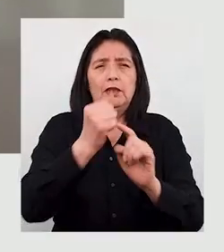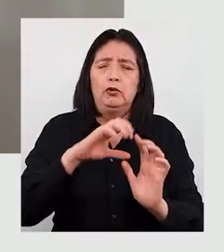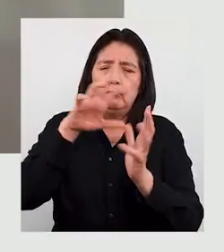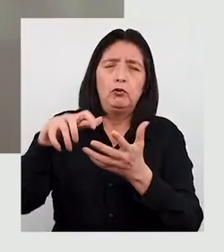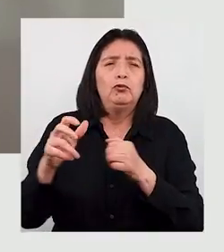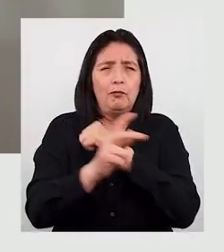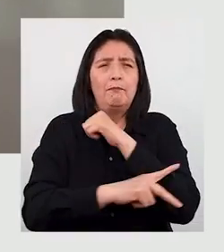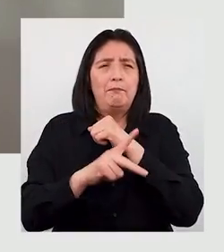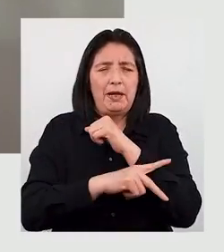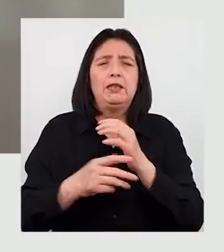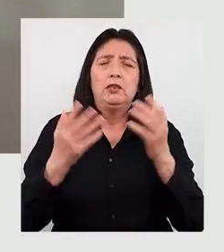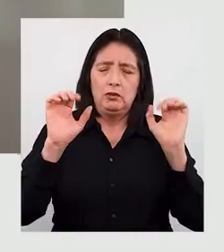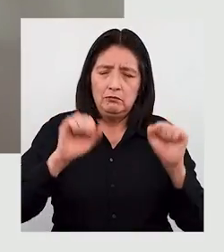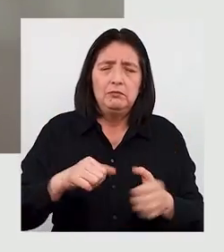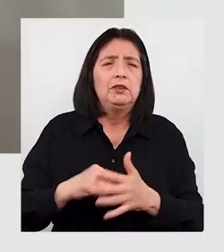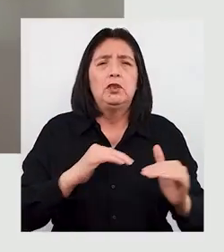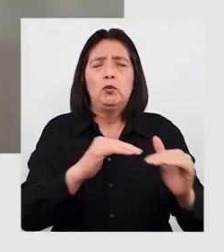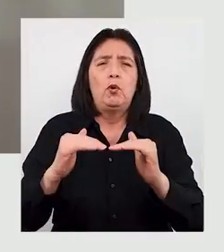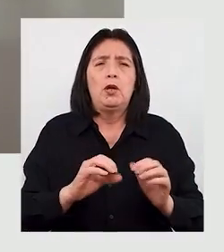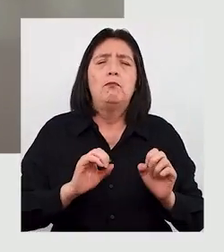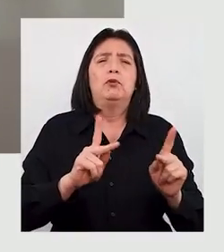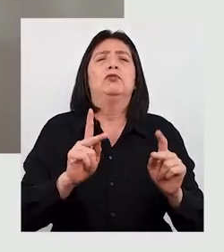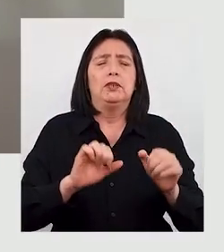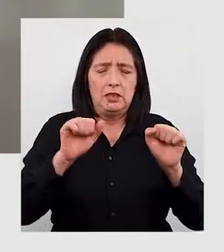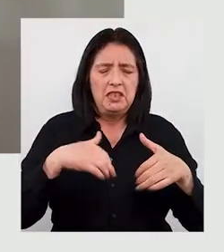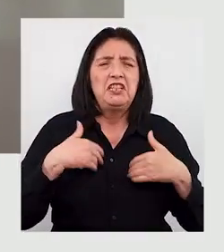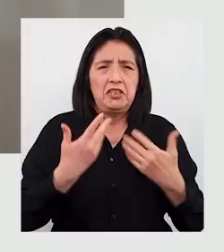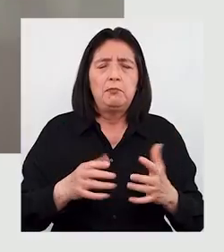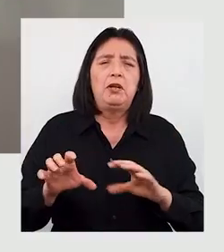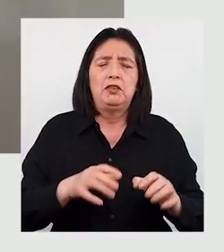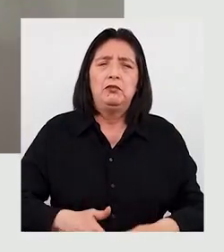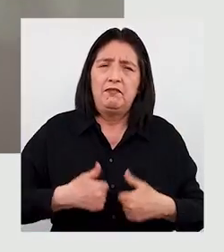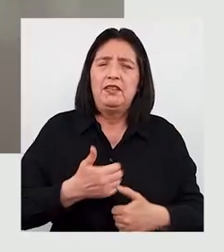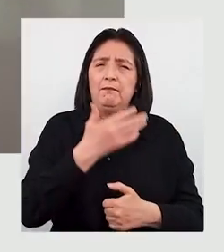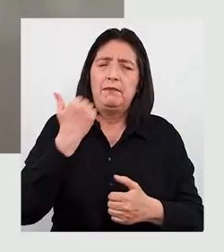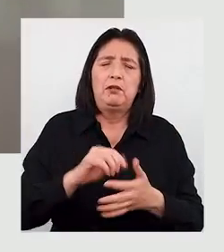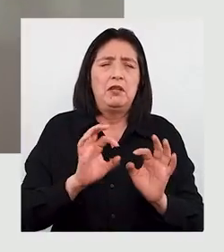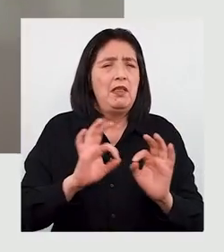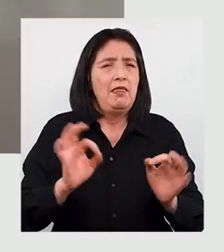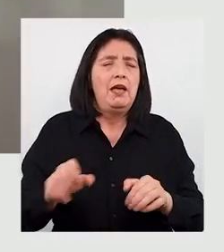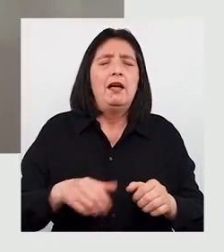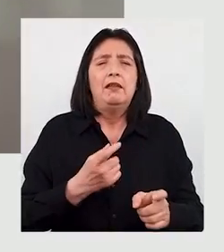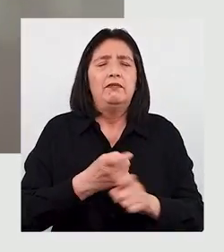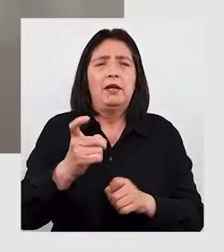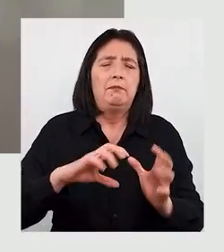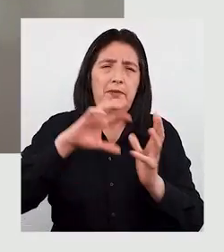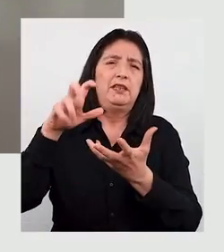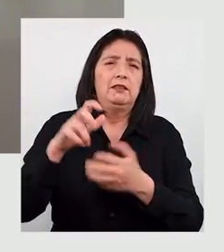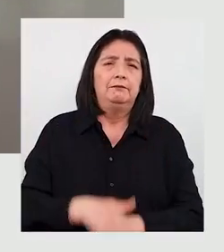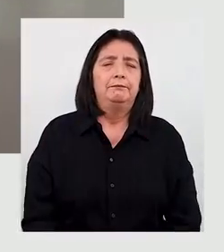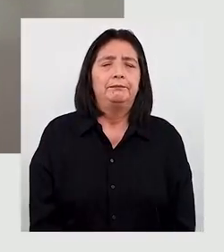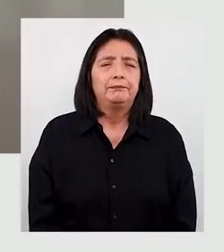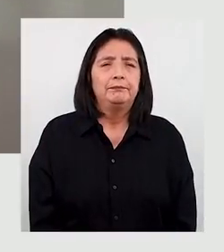mundo, un país, donde se tengan las mismas oportunidades y se pueda llevar una vida mejor sin comprometer a nuestro planeta.